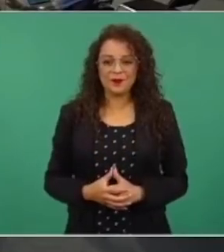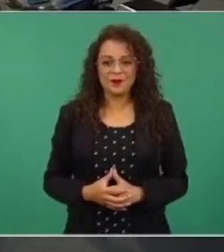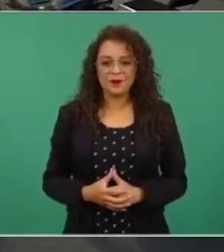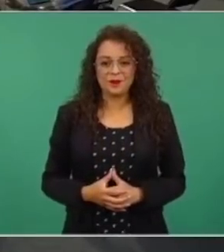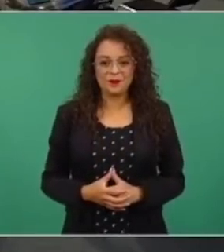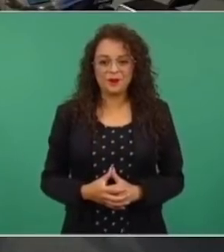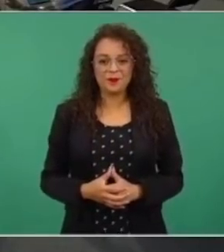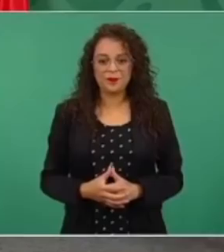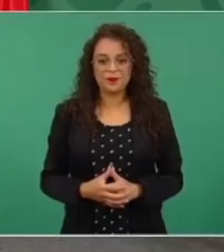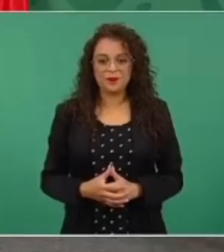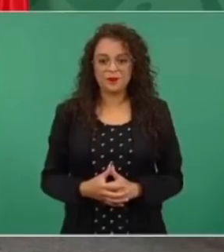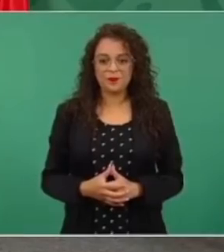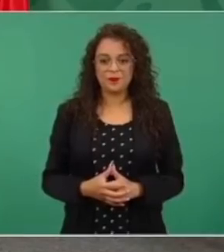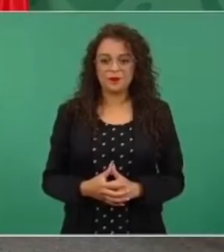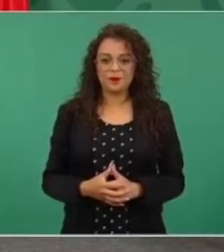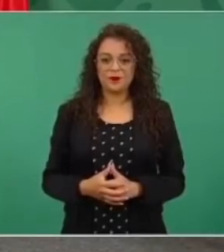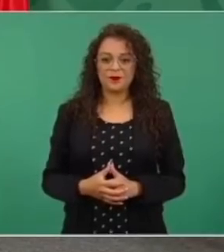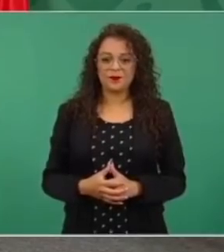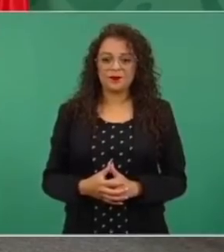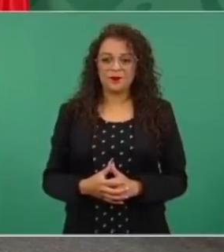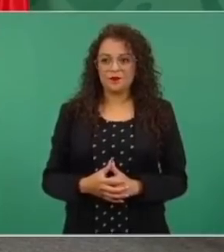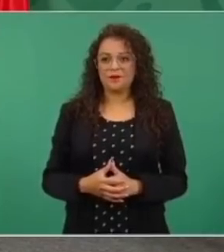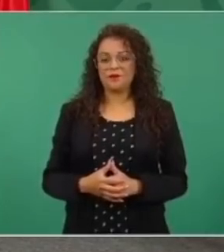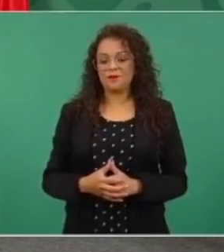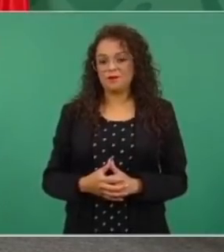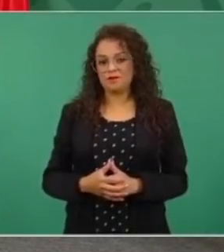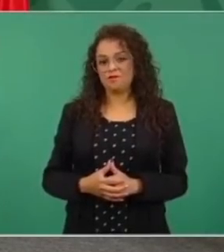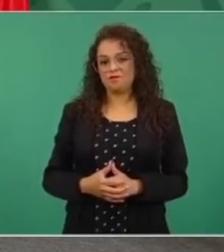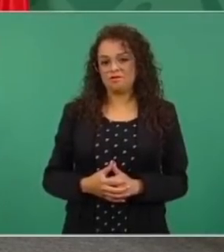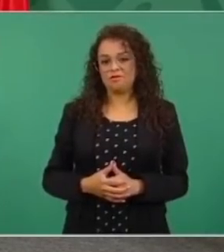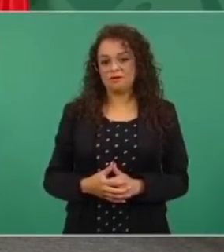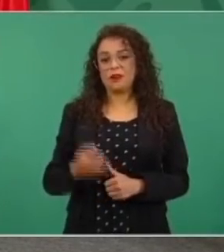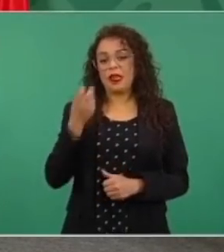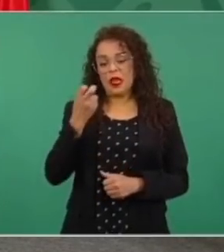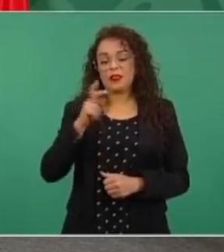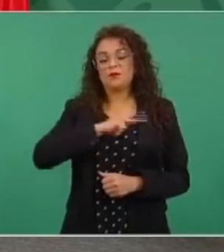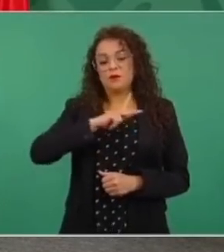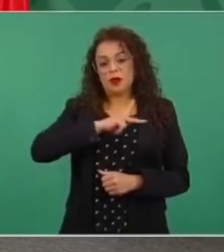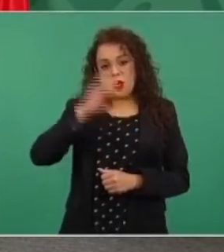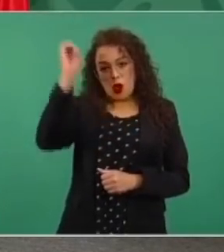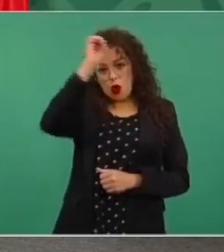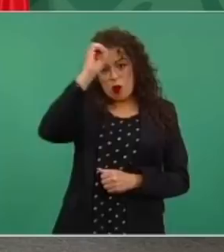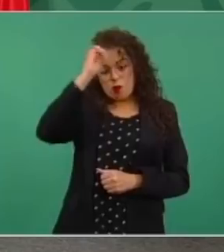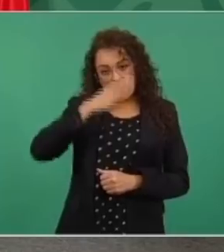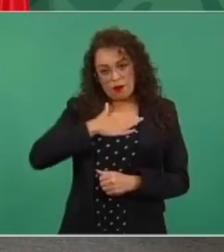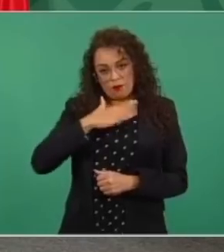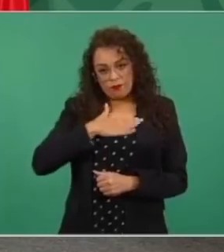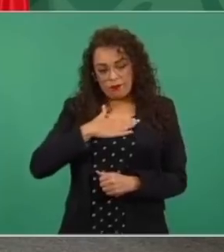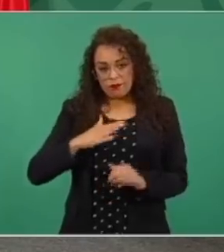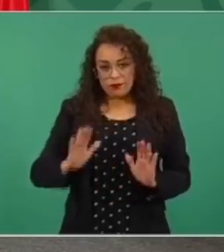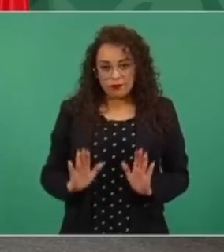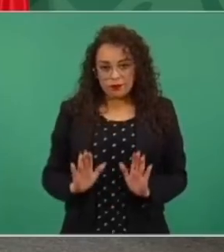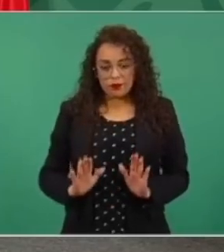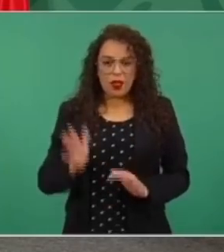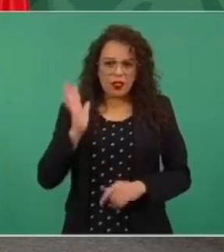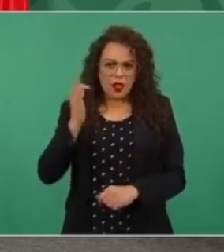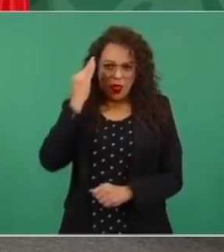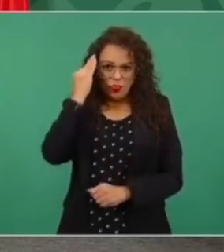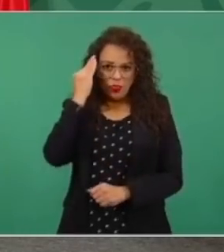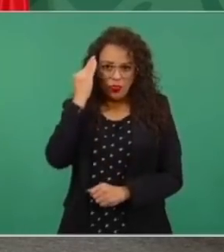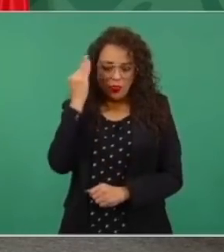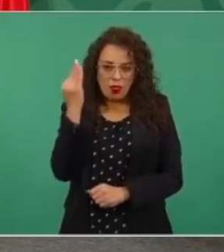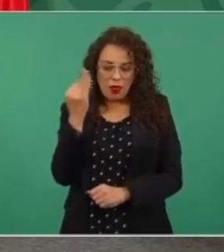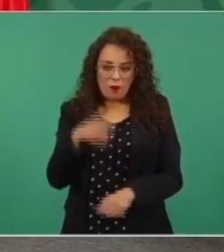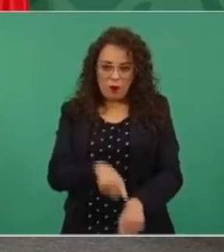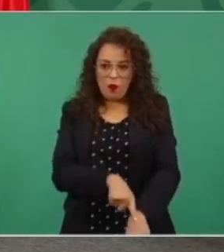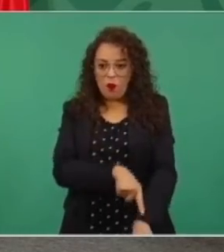se lo mando a decir por escrito. Ese es mi punto de vista, o sea, porque ya ha pasado mucho tiempo,